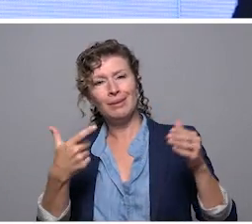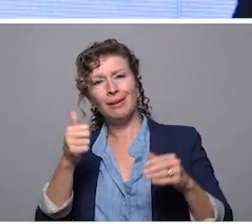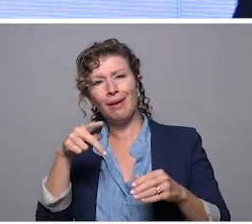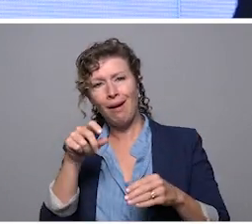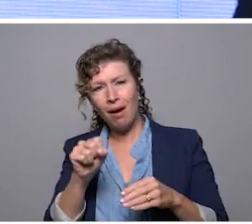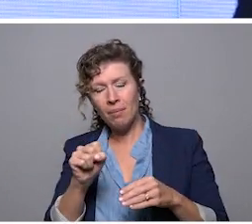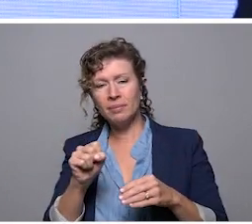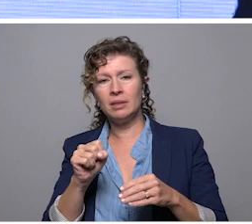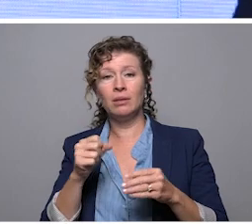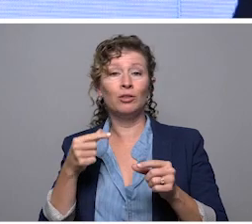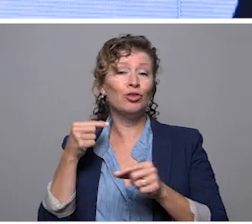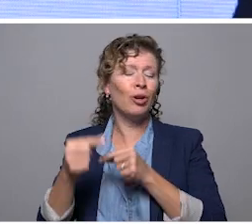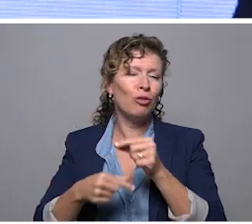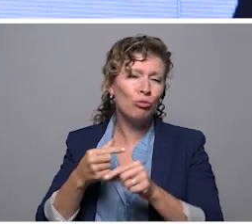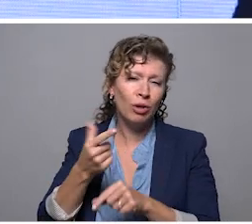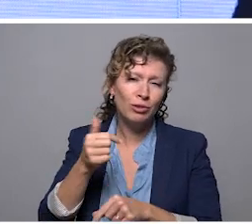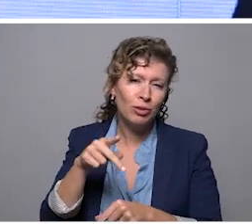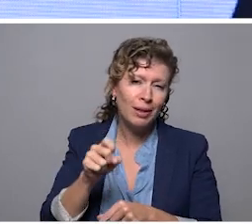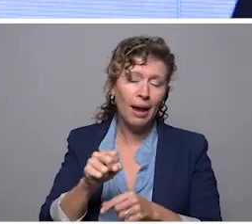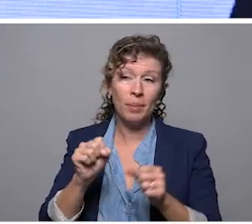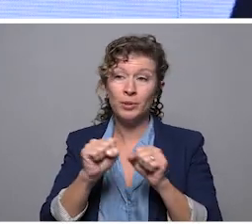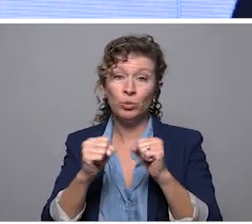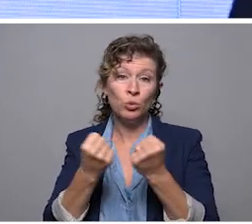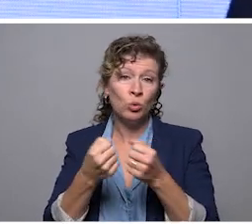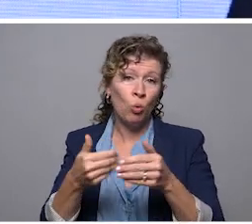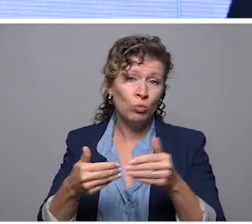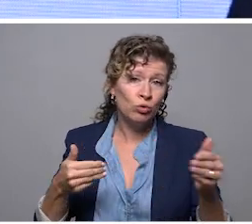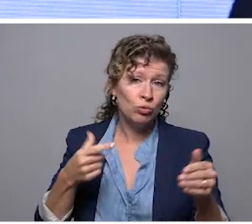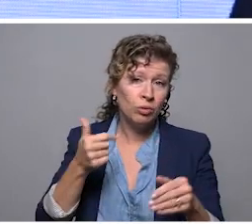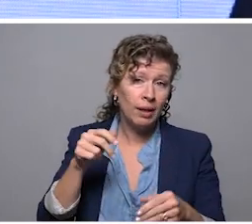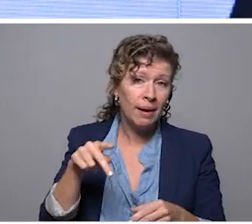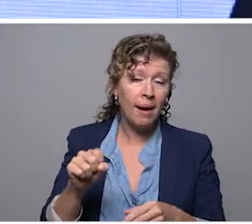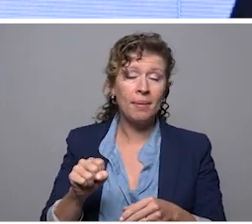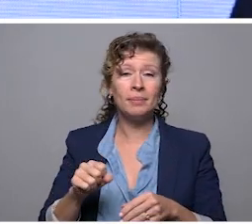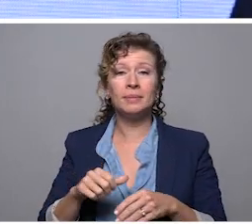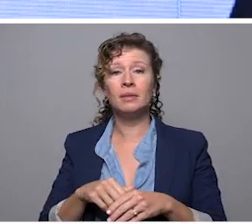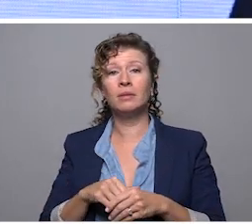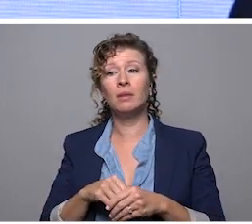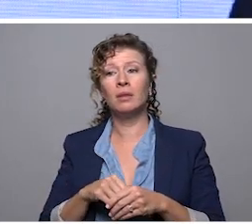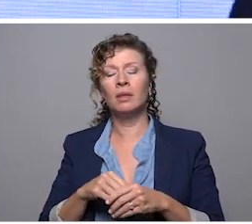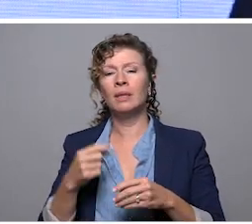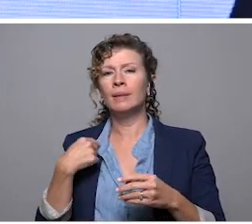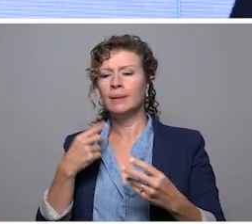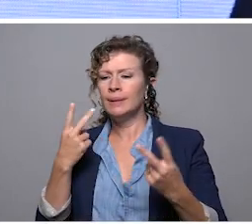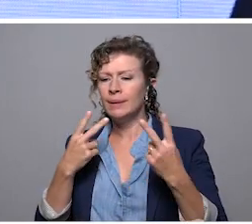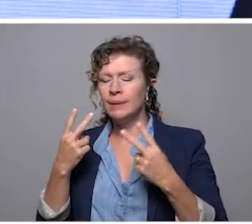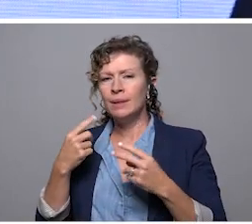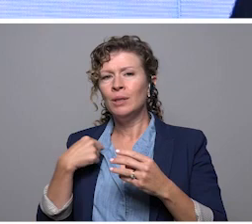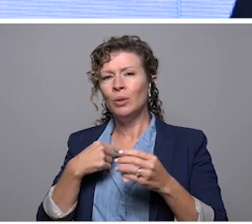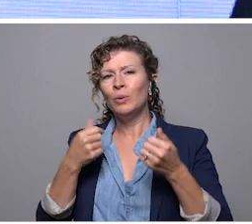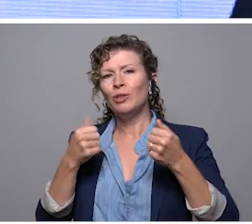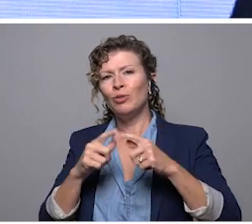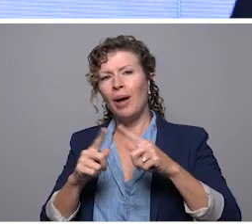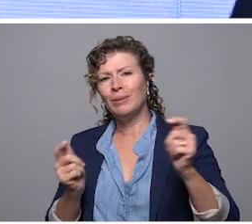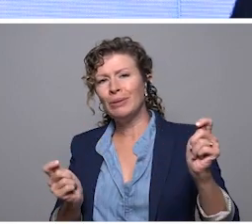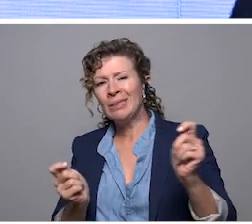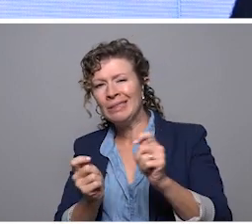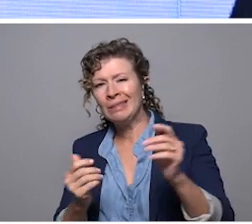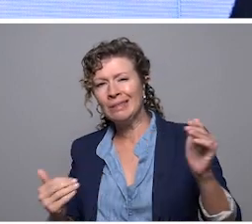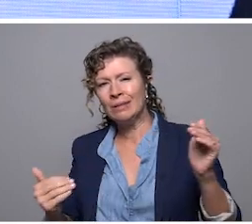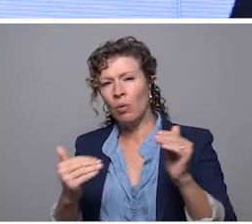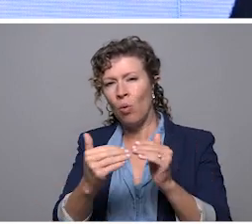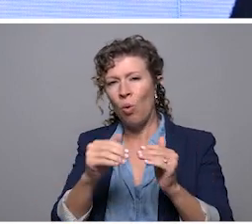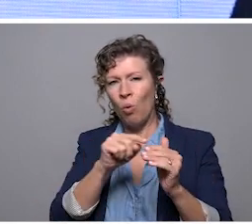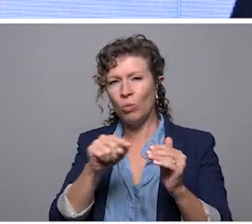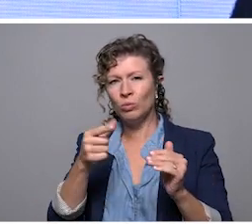brechas económicas que estrategias como feder rural intentan cerrar a partir de precisamente empoderar a la comunidad